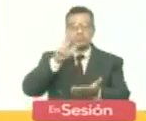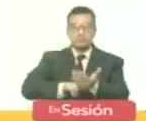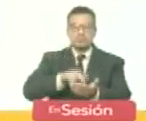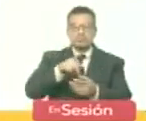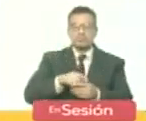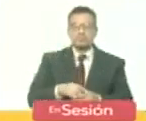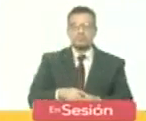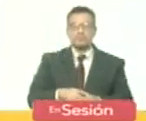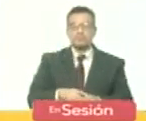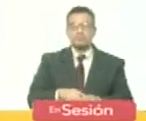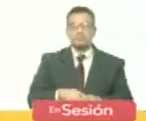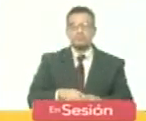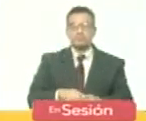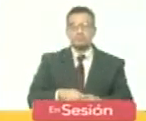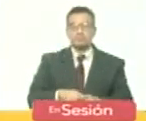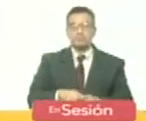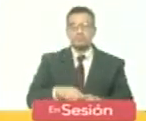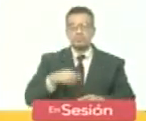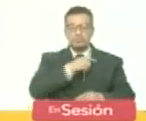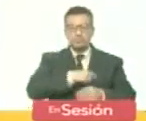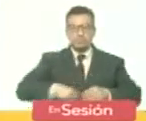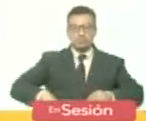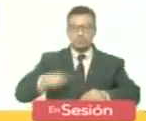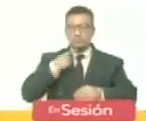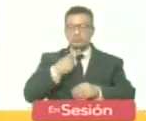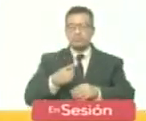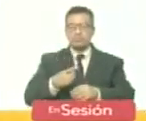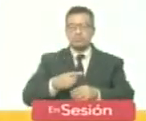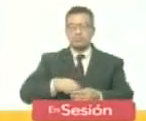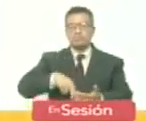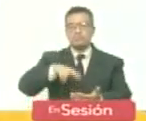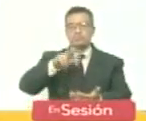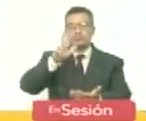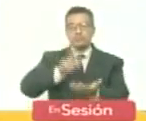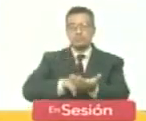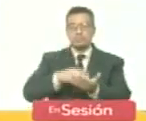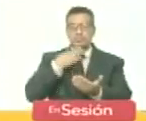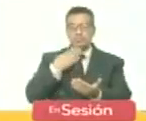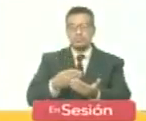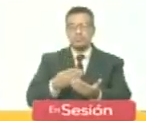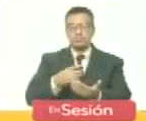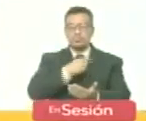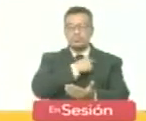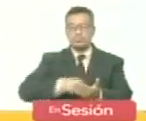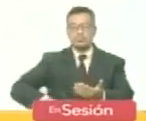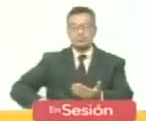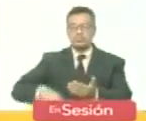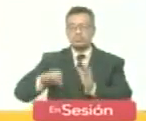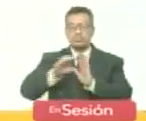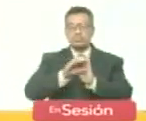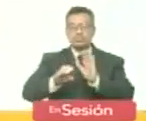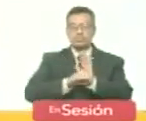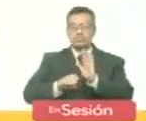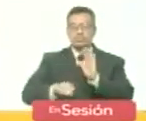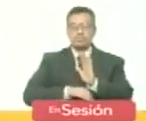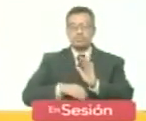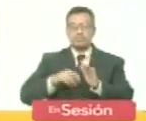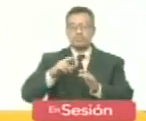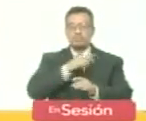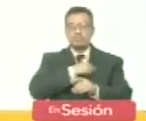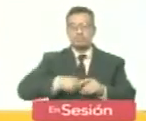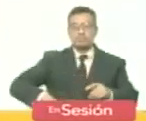aprobadas. En consecuencia, el presidente declaró aprobadas las autorizaciones solicitadas por el presidente constitucional de la